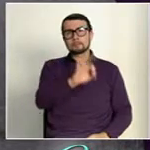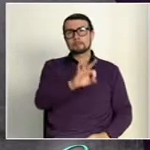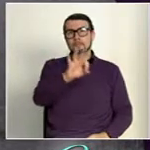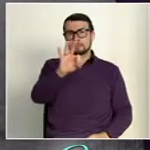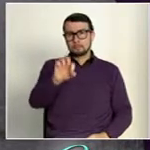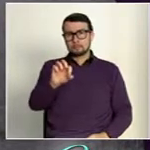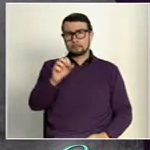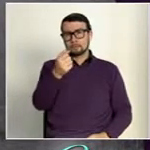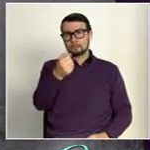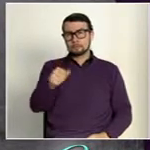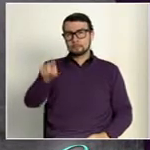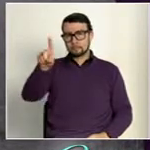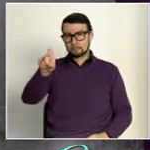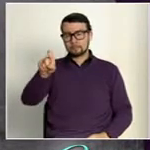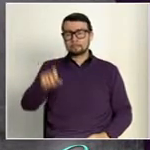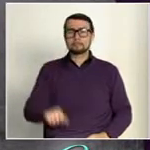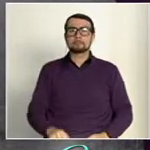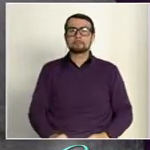319-330-3816,